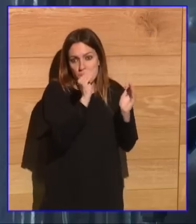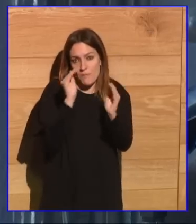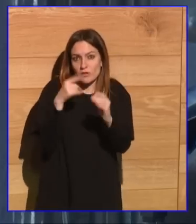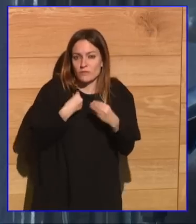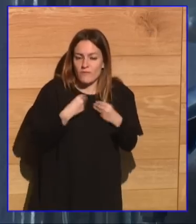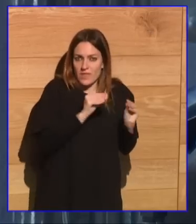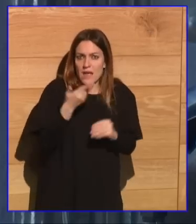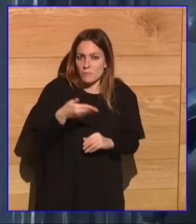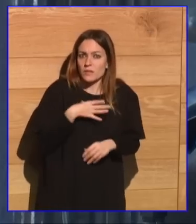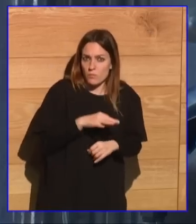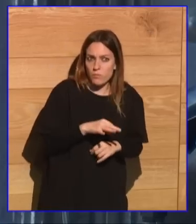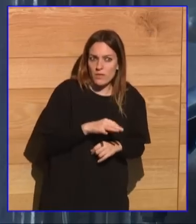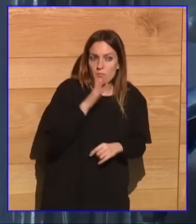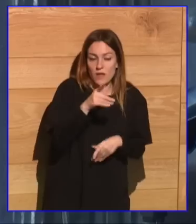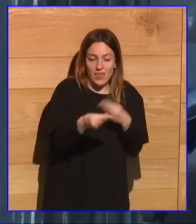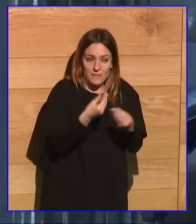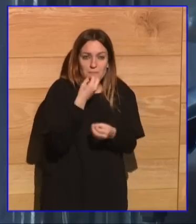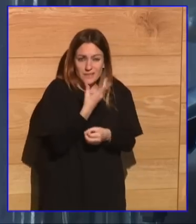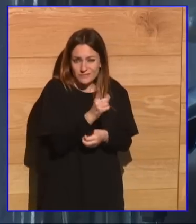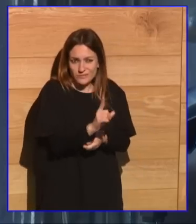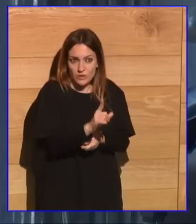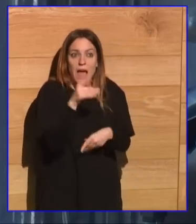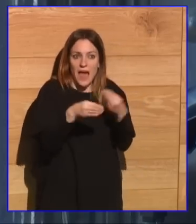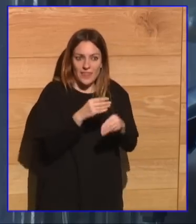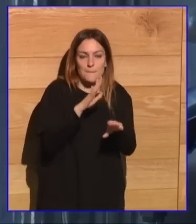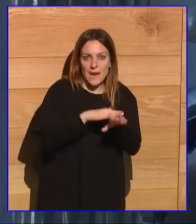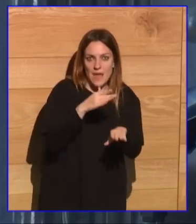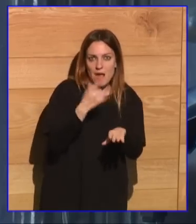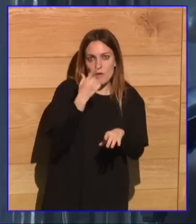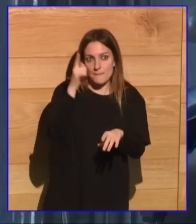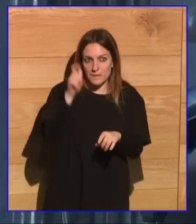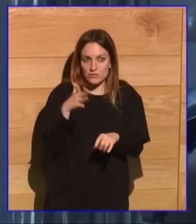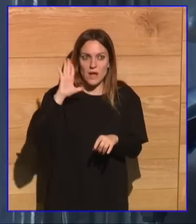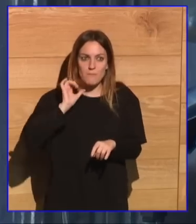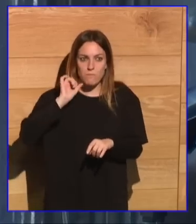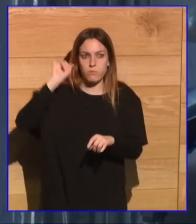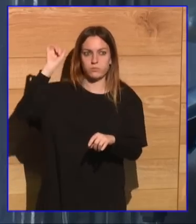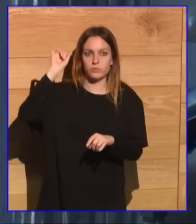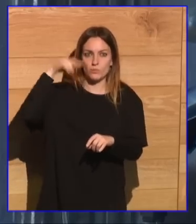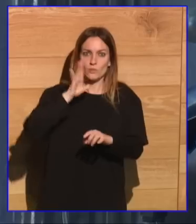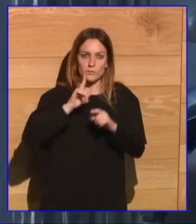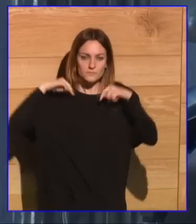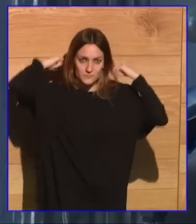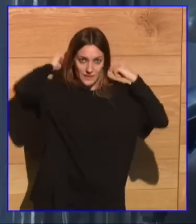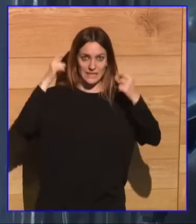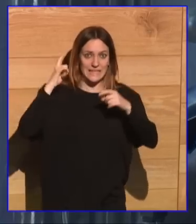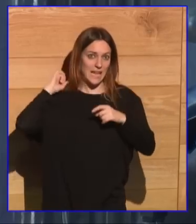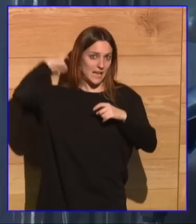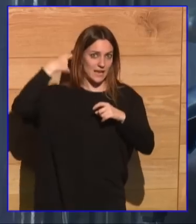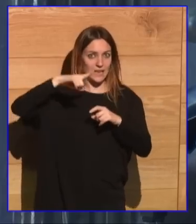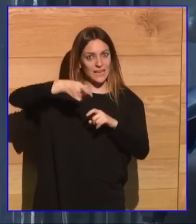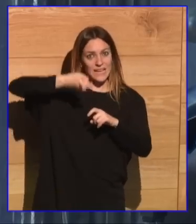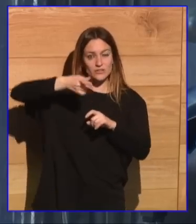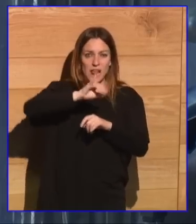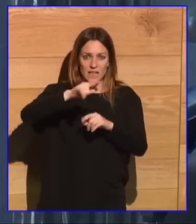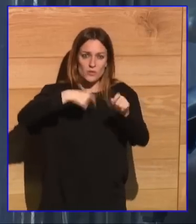no. Porque no lo hacen bien. Claro, lo hacen para colgar para cuando van a colgar a alguien, lo cuelgan del gancho que tienen en la espalda. Entonces el nudo corredizo